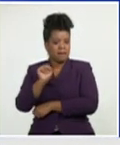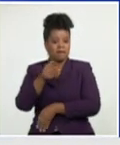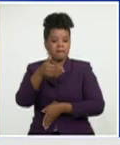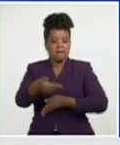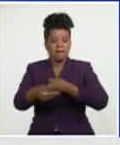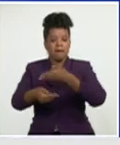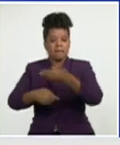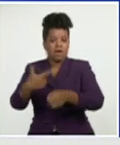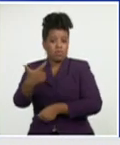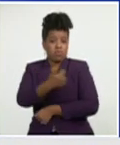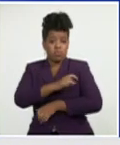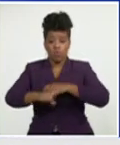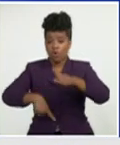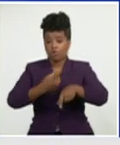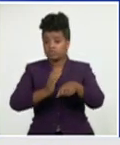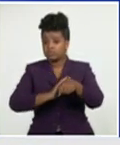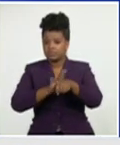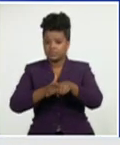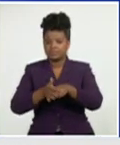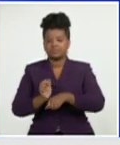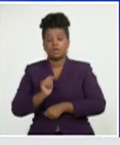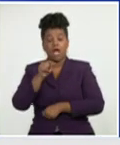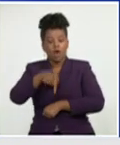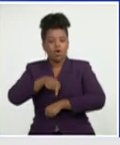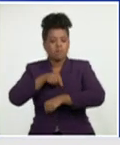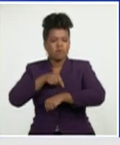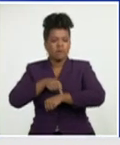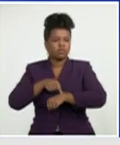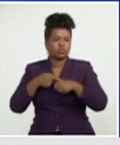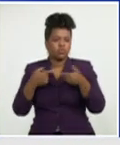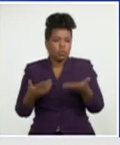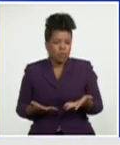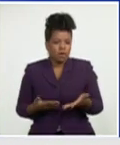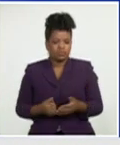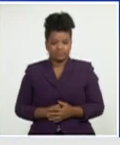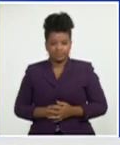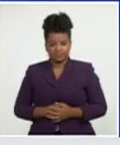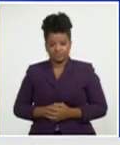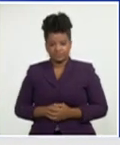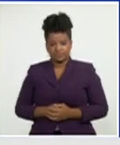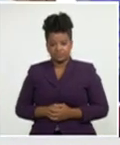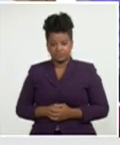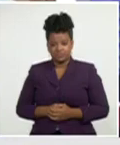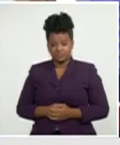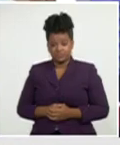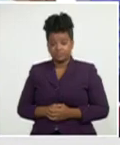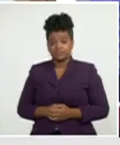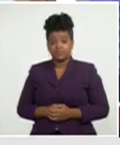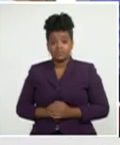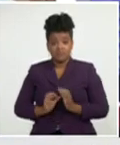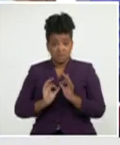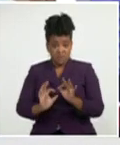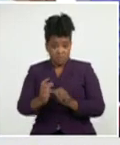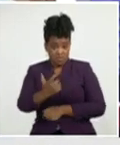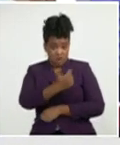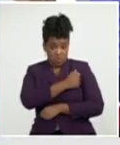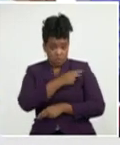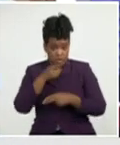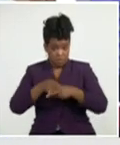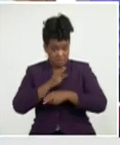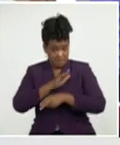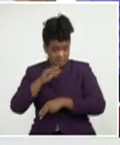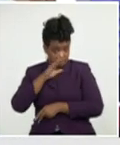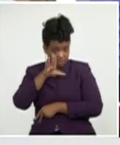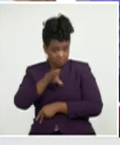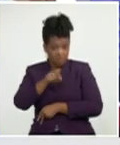vacunal anti-COVID-19. ¿En qué momento se encuentra Soberana 02? Bueno, Soberana 02 se encuentra en fase de evaluación